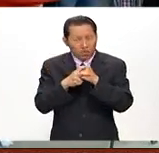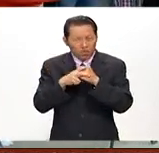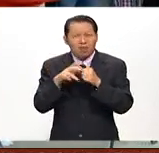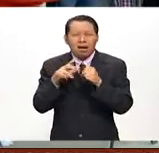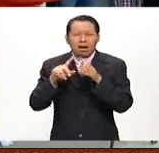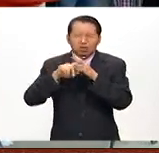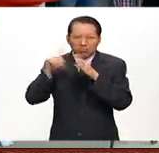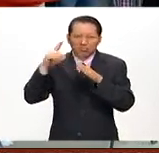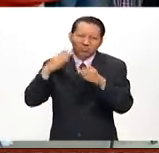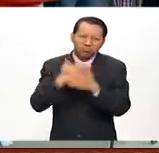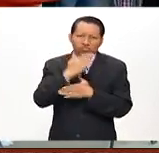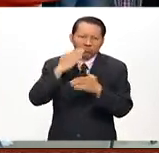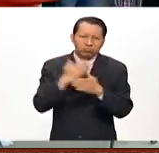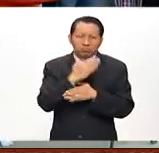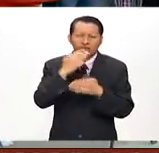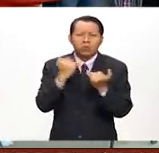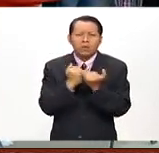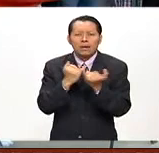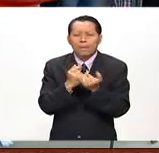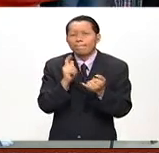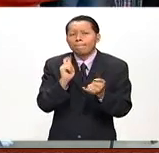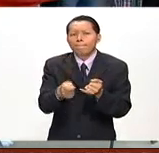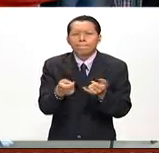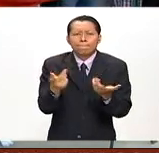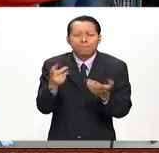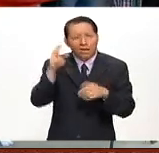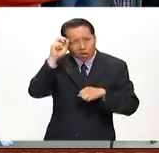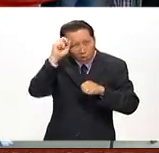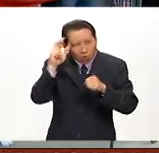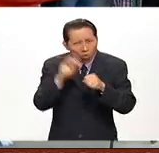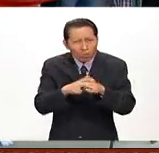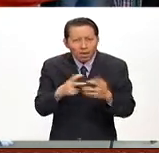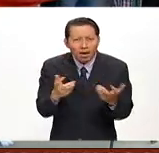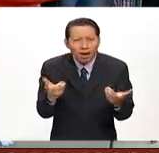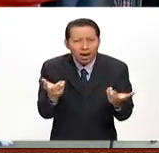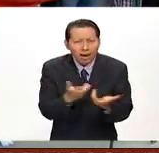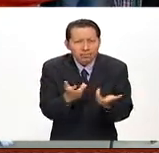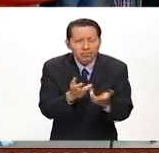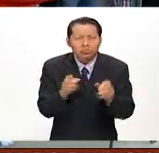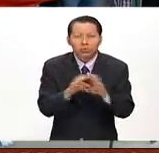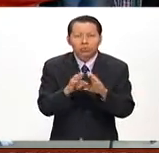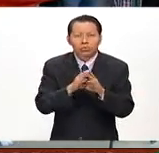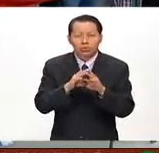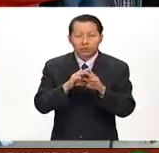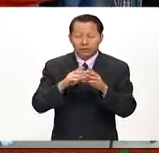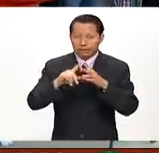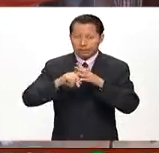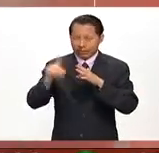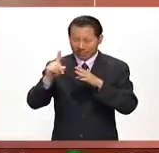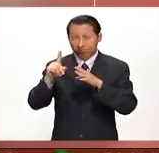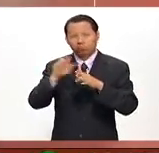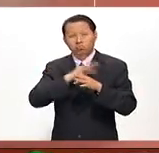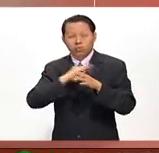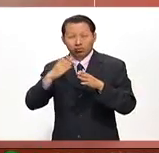migrantes y respecto a qué hace Europa no solamente para asegurar que los migrantes